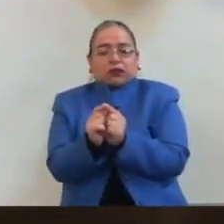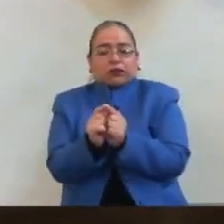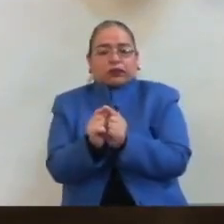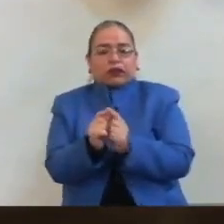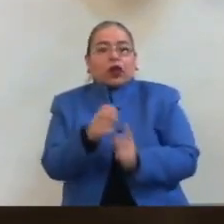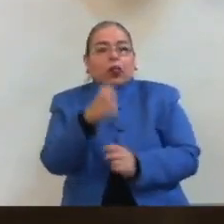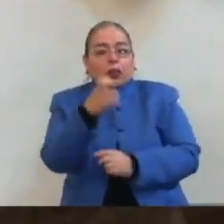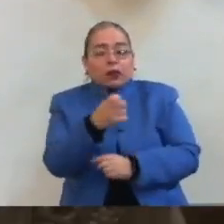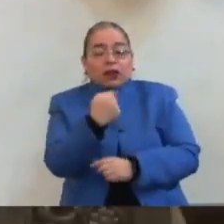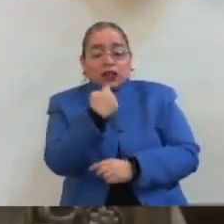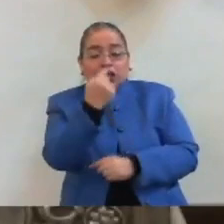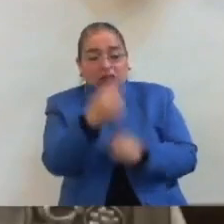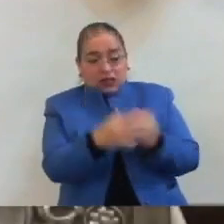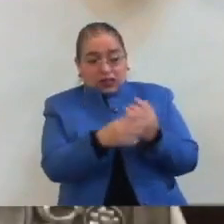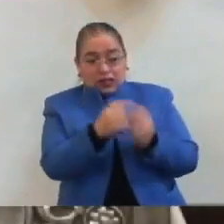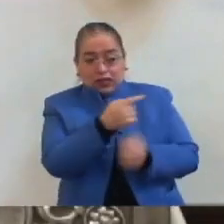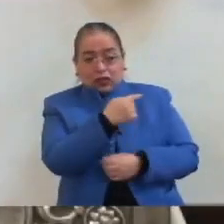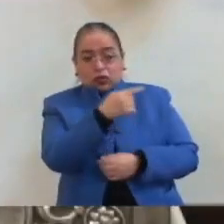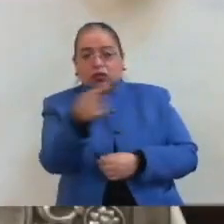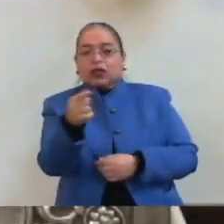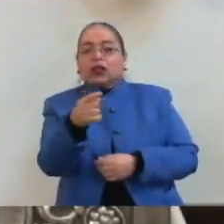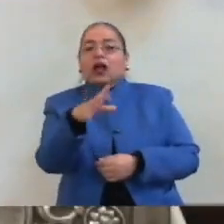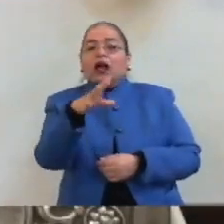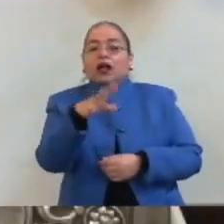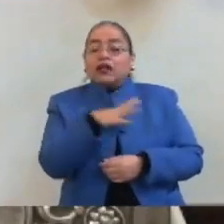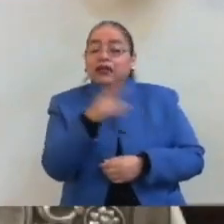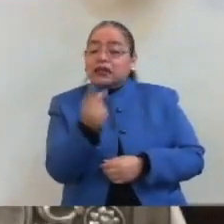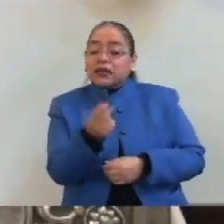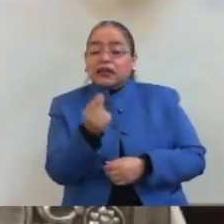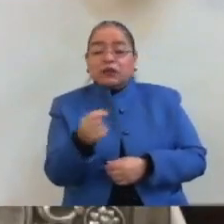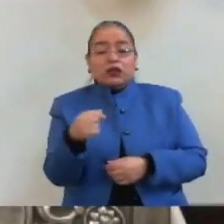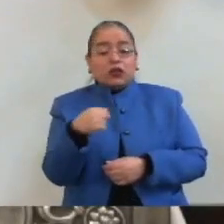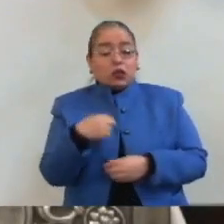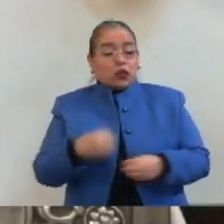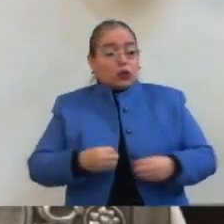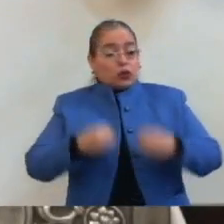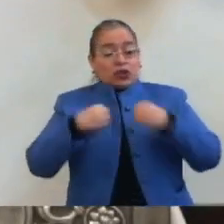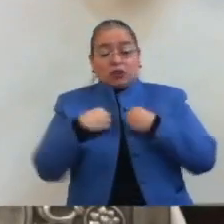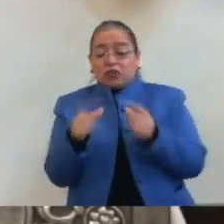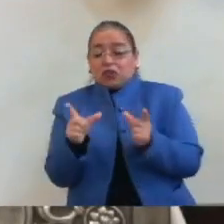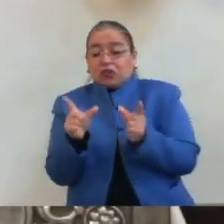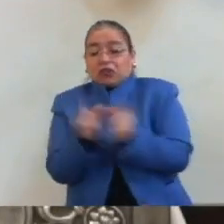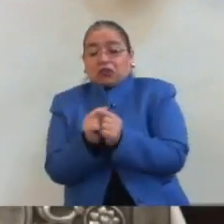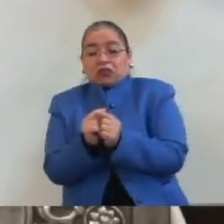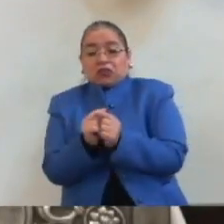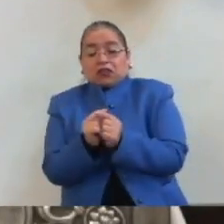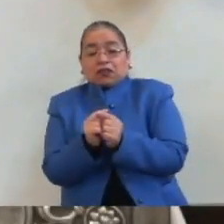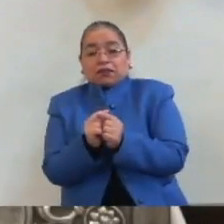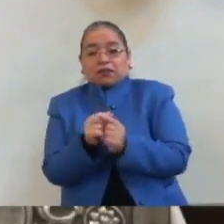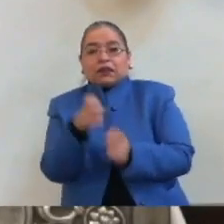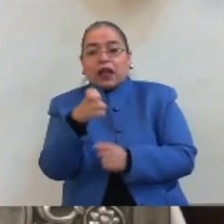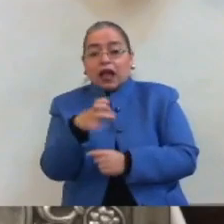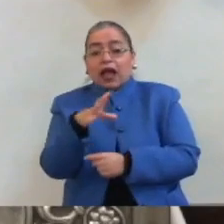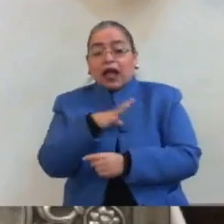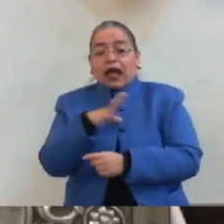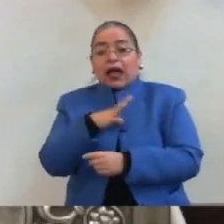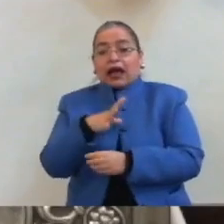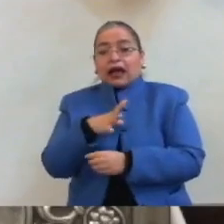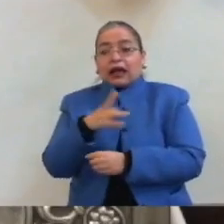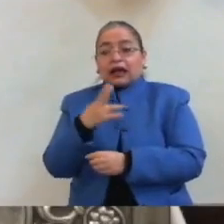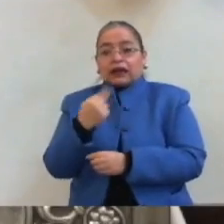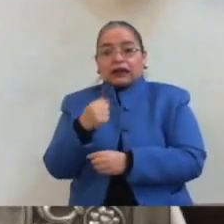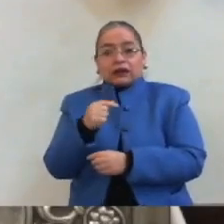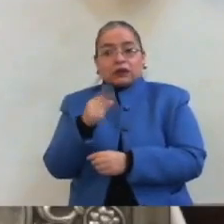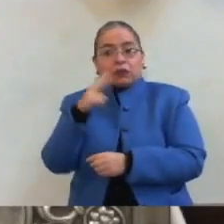apremian apremia hay que saber valorar lo que es